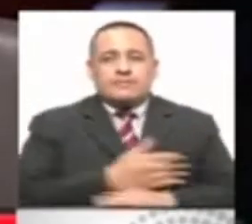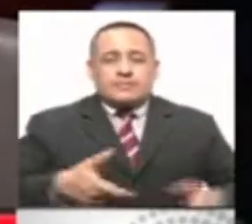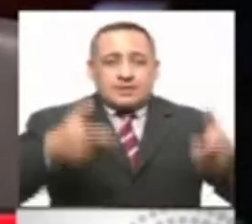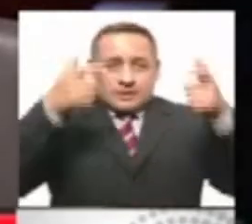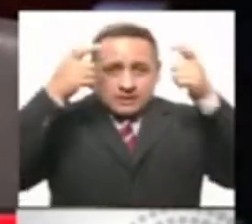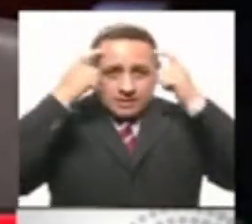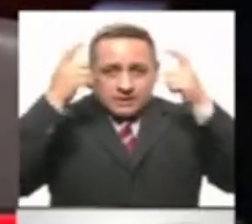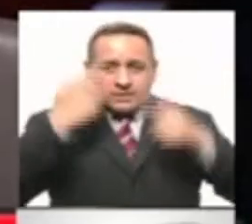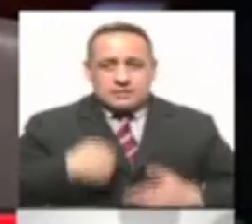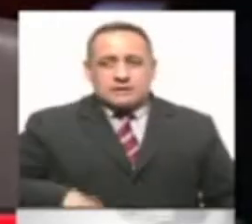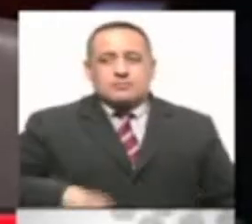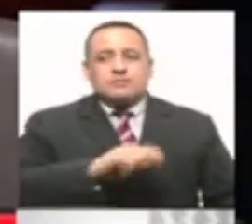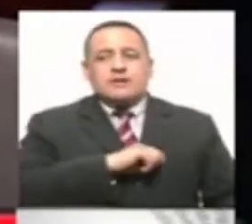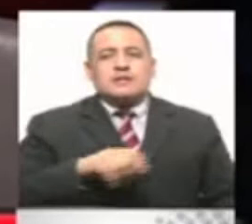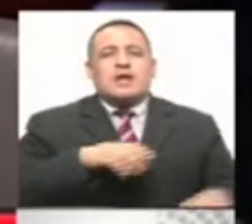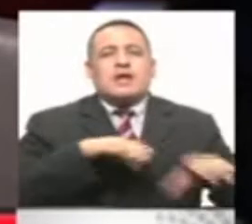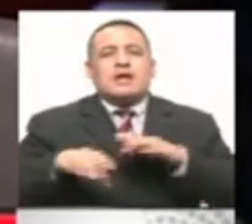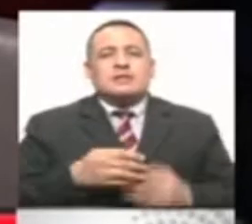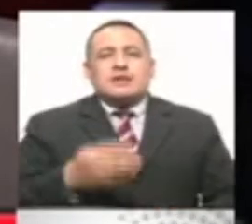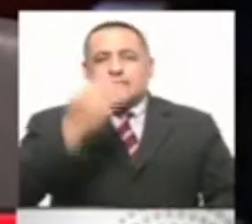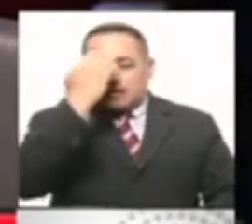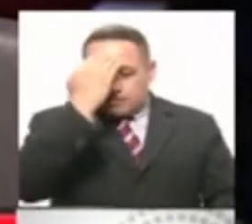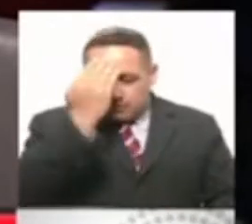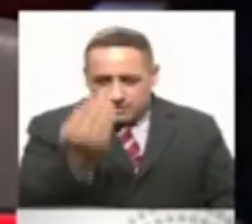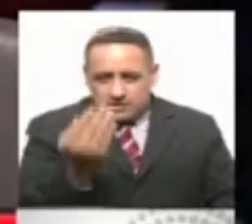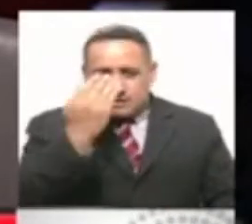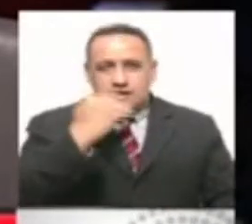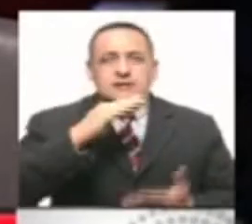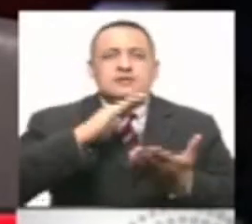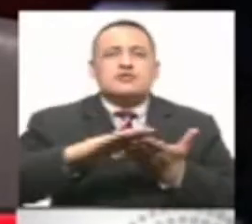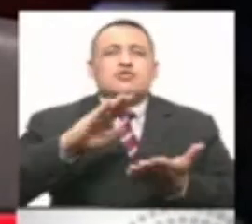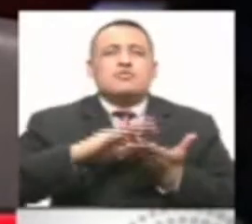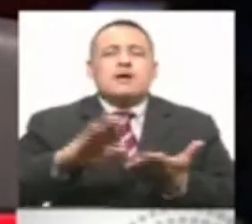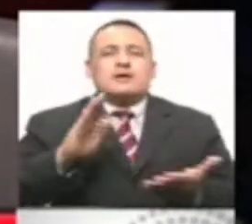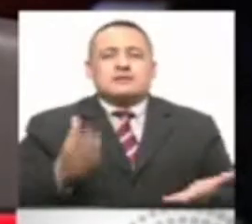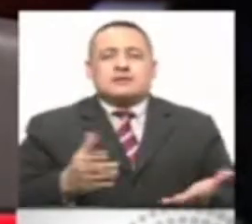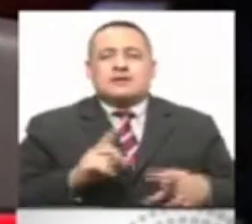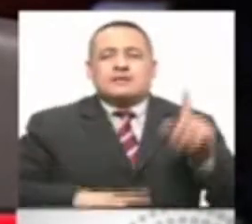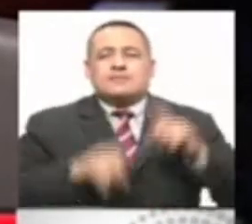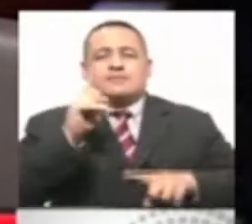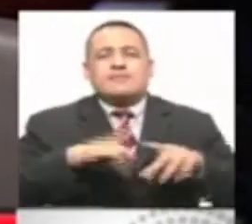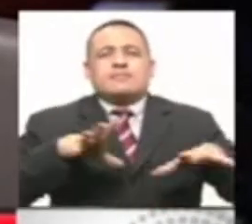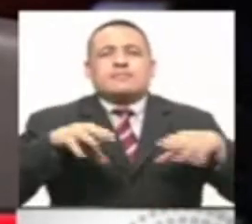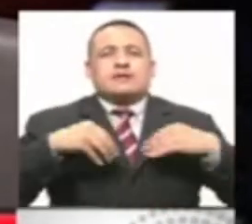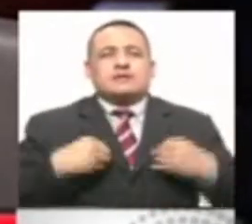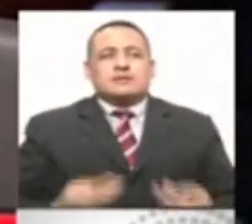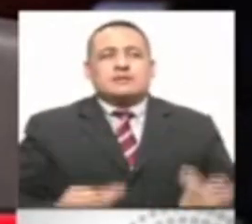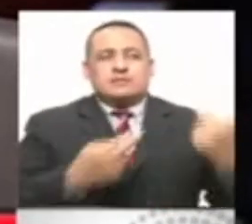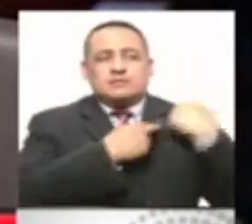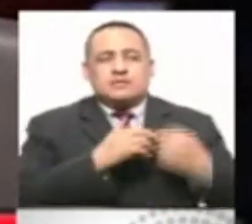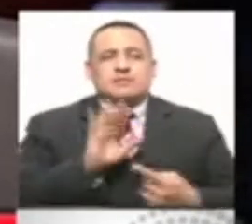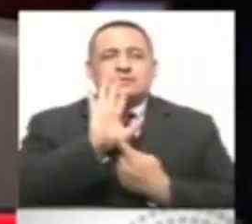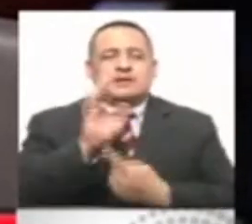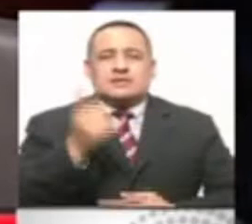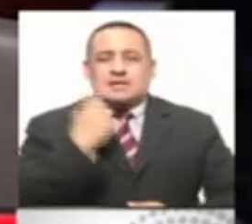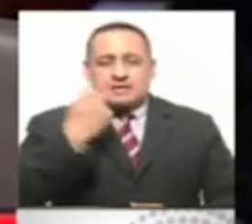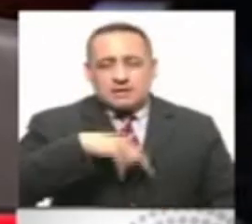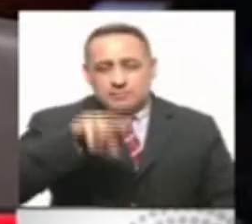España, hacerle su venia, disculparse, atribuyéndose la representación